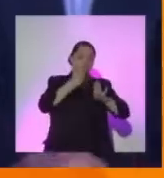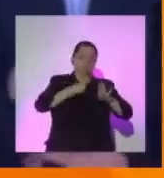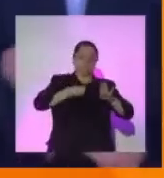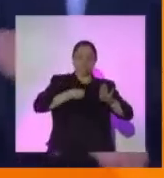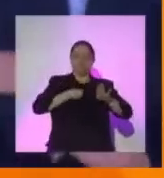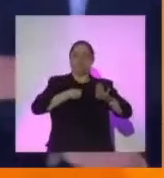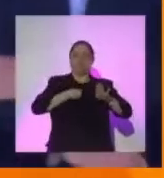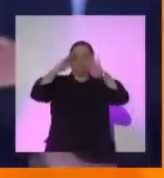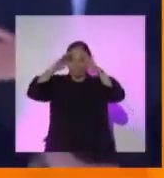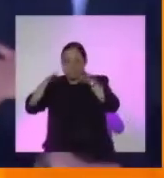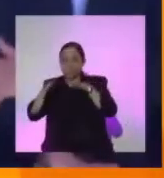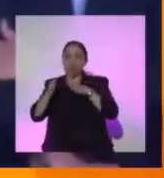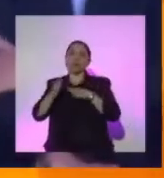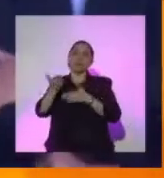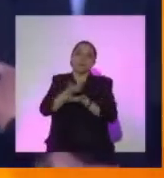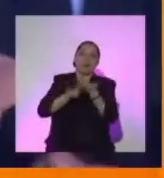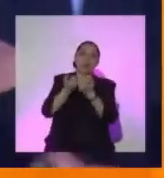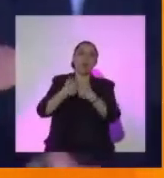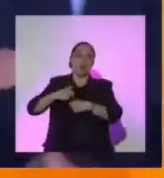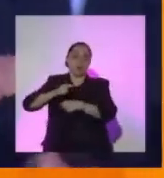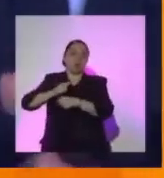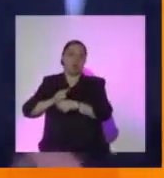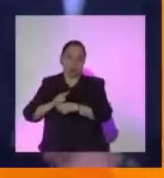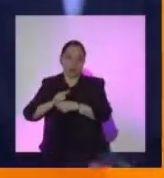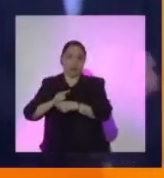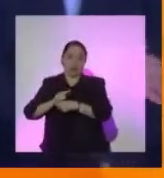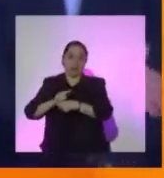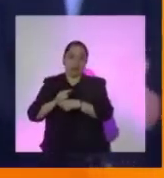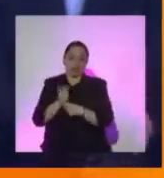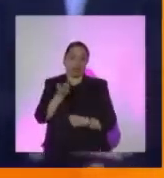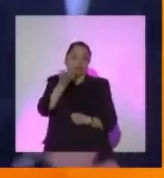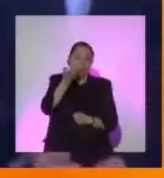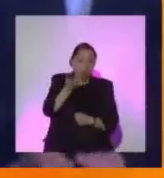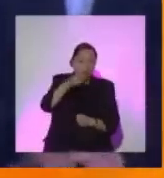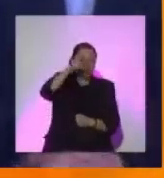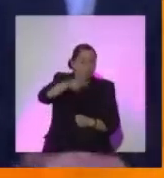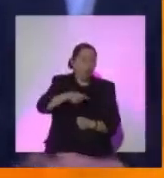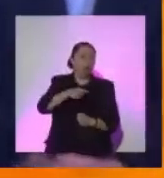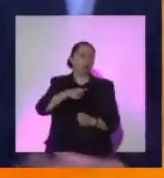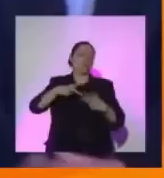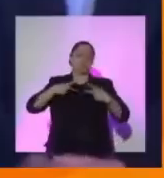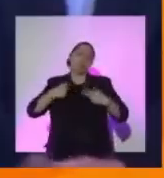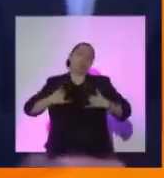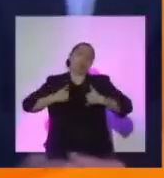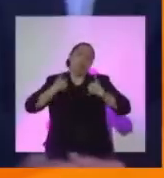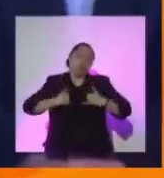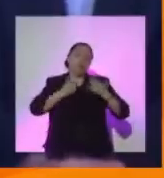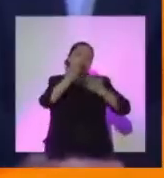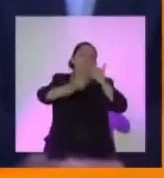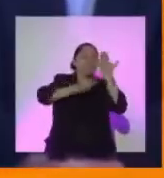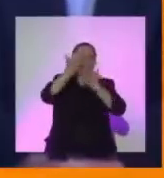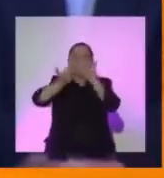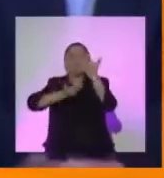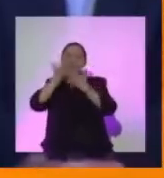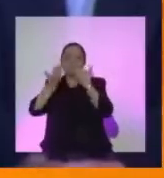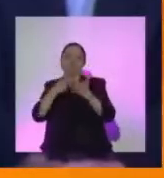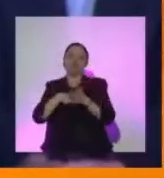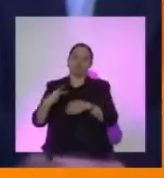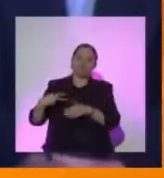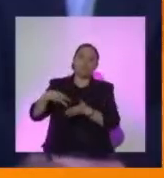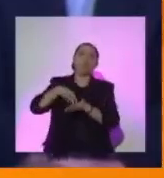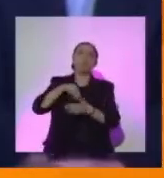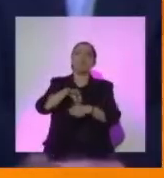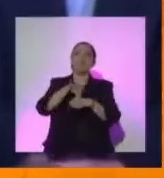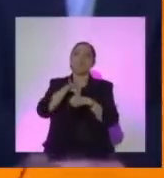uno dice ay no se quieren hundir más Permítame Déjenme los ayudo seguridad Quiénes